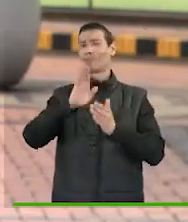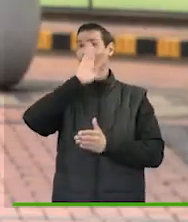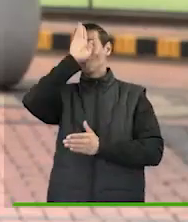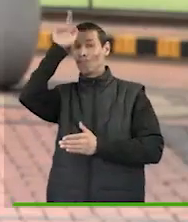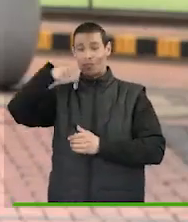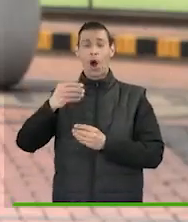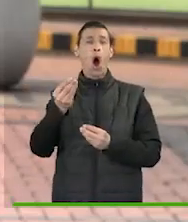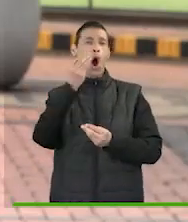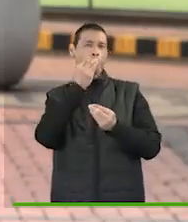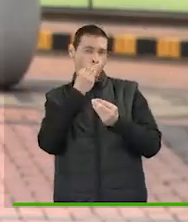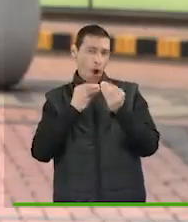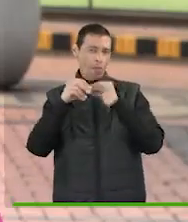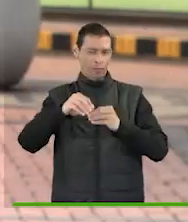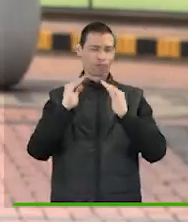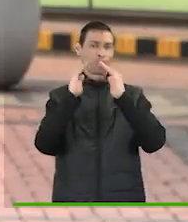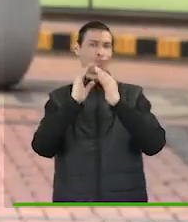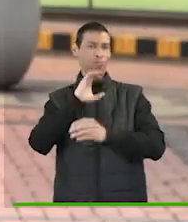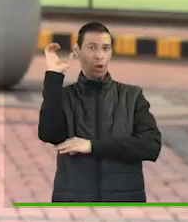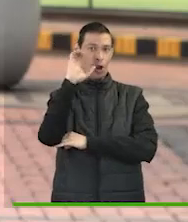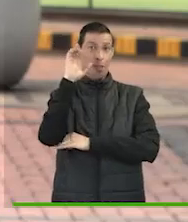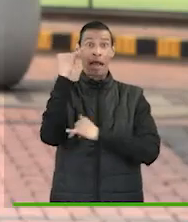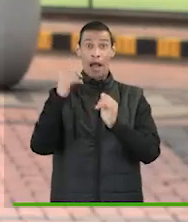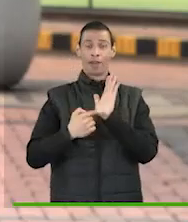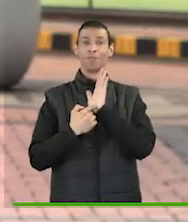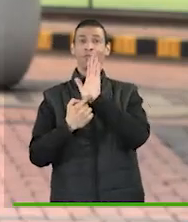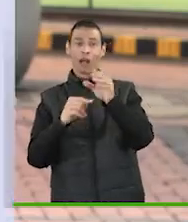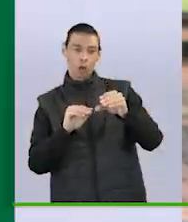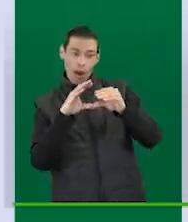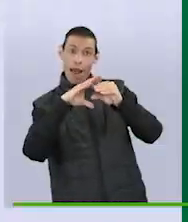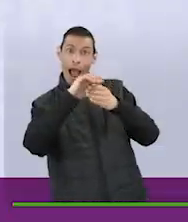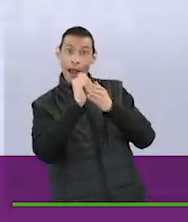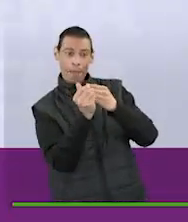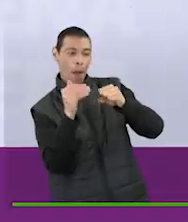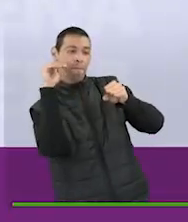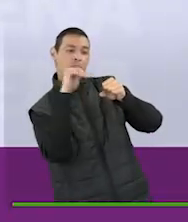Cómo hacer un relleno nutritivo para este plato típico